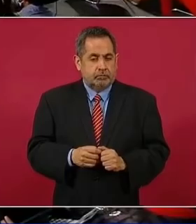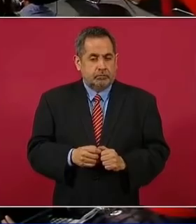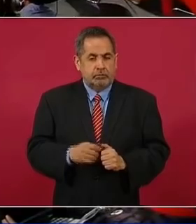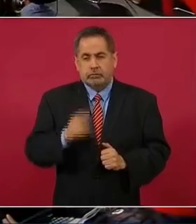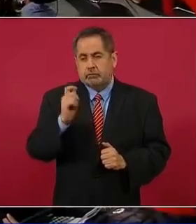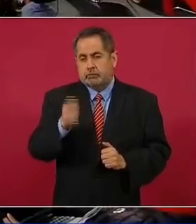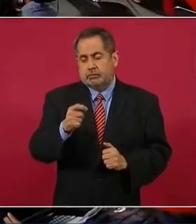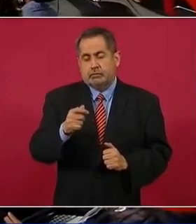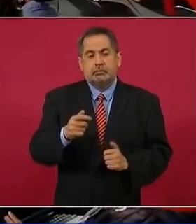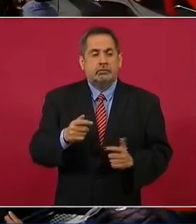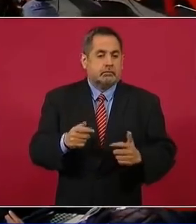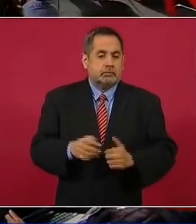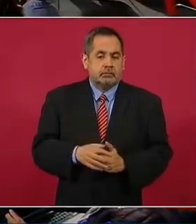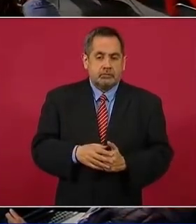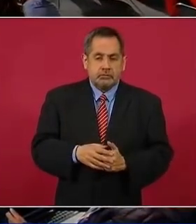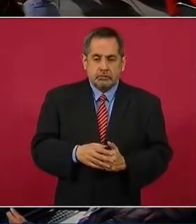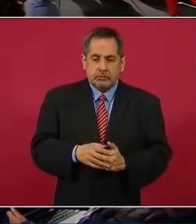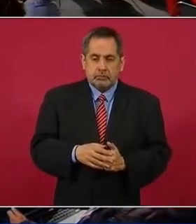convocan